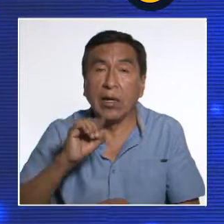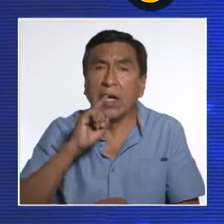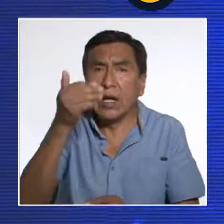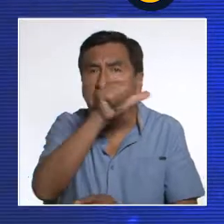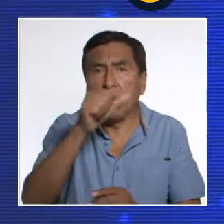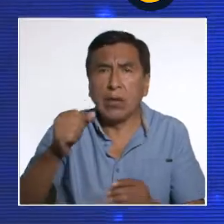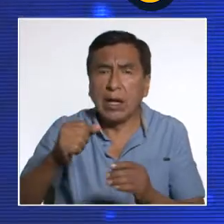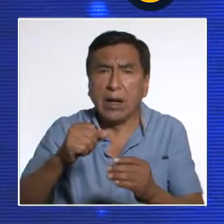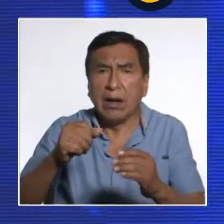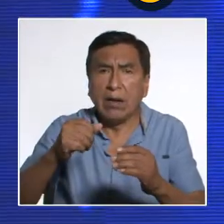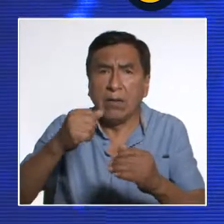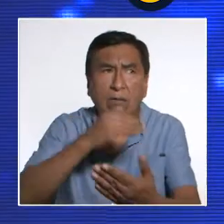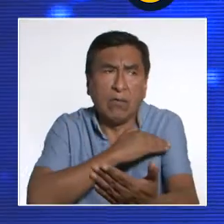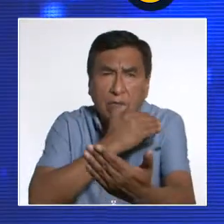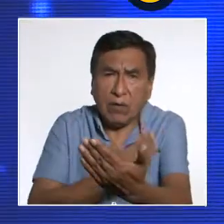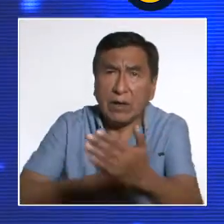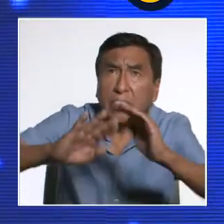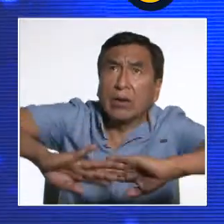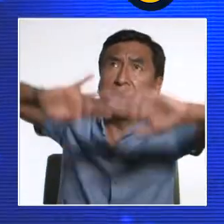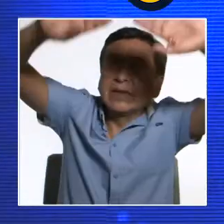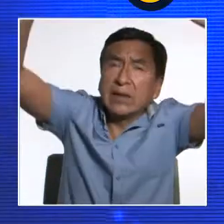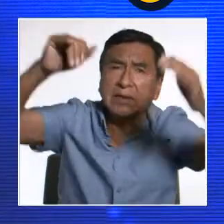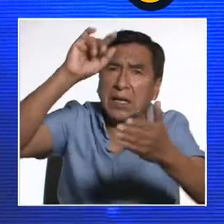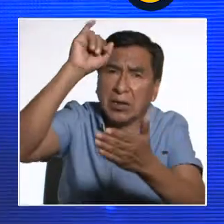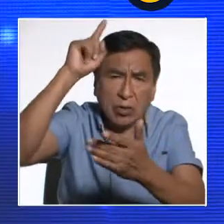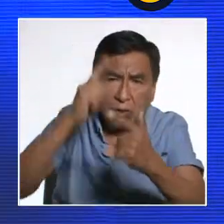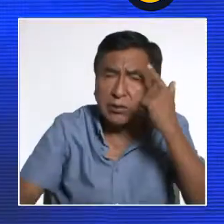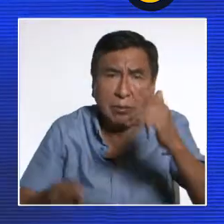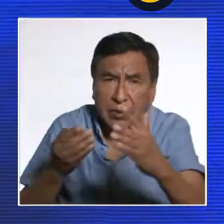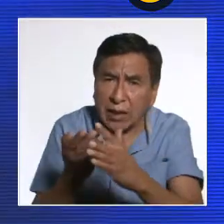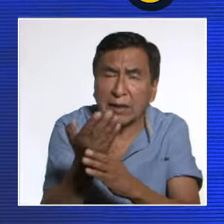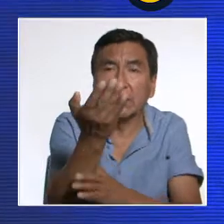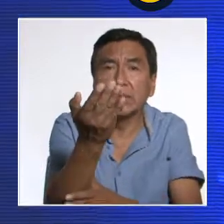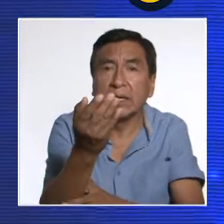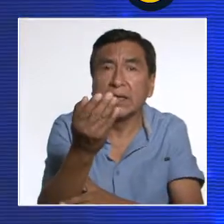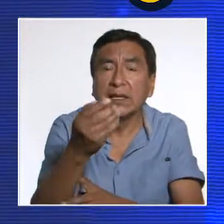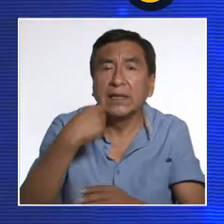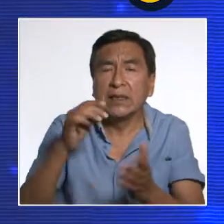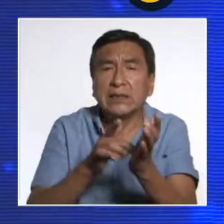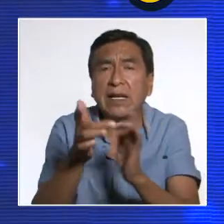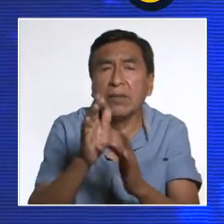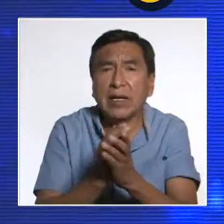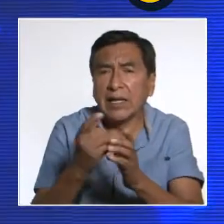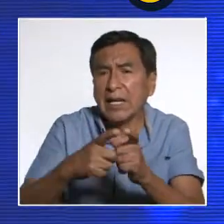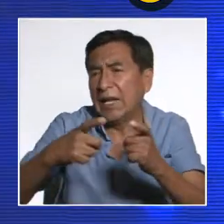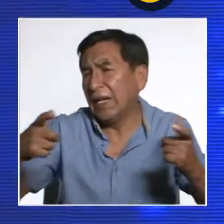una fortaleza impenetrable. La Biblia narra la altura y el ancho de sus